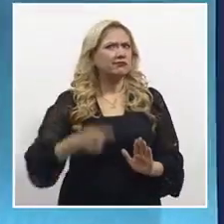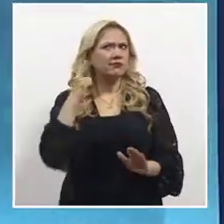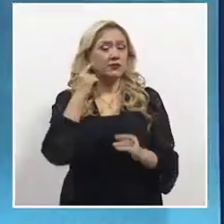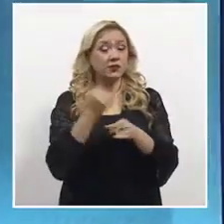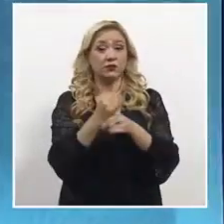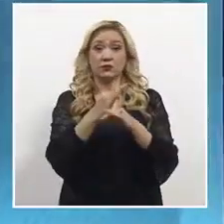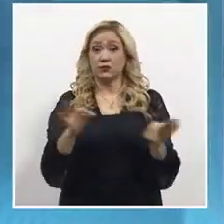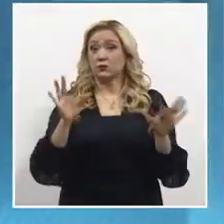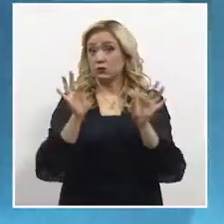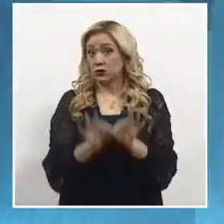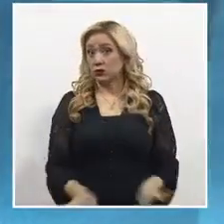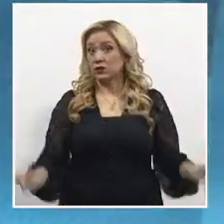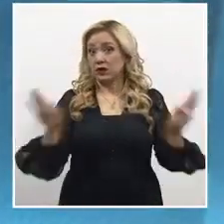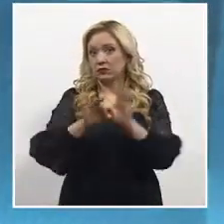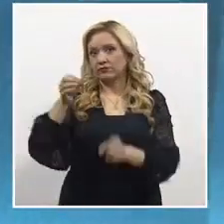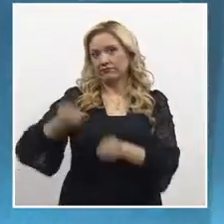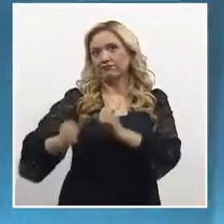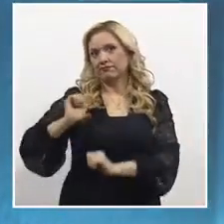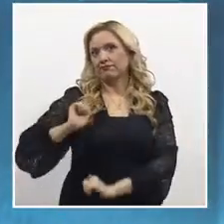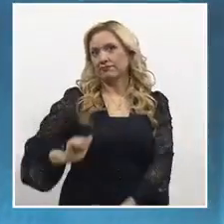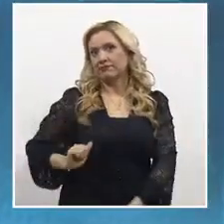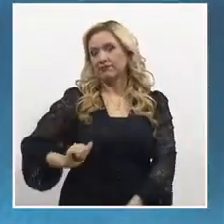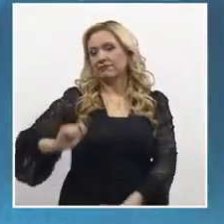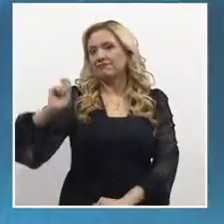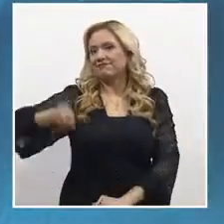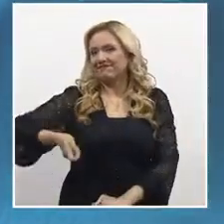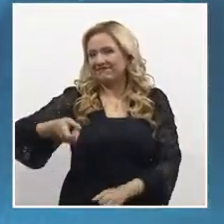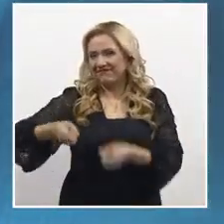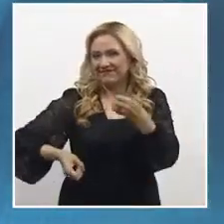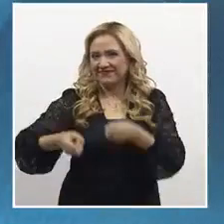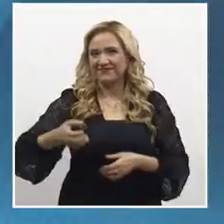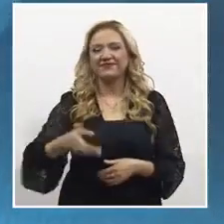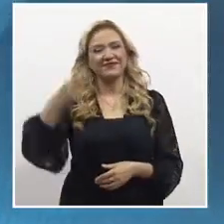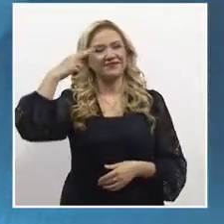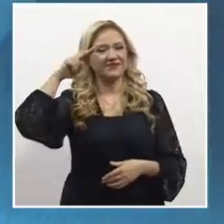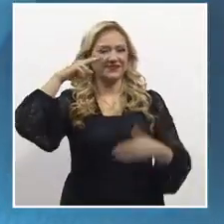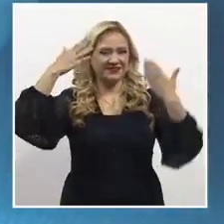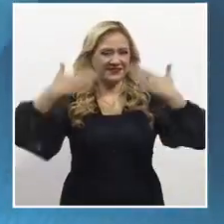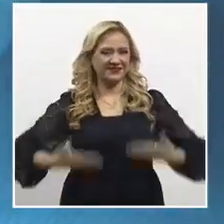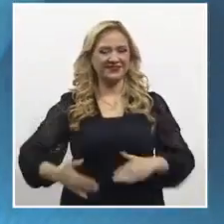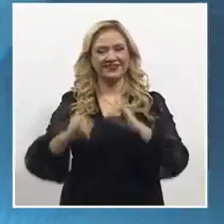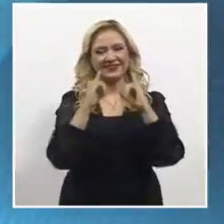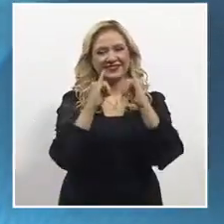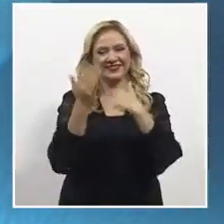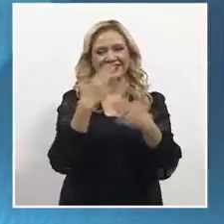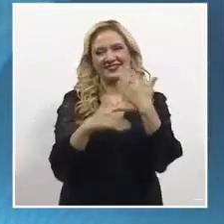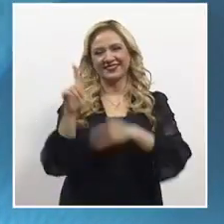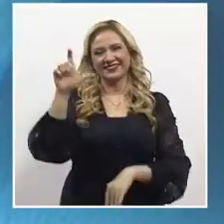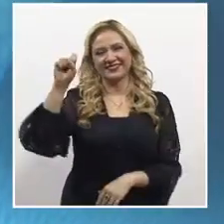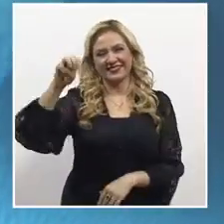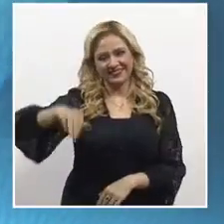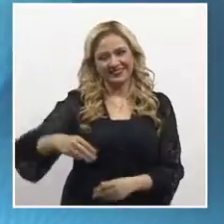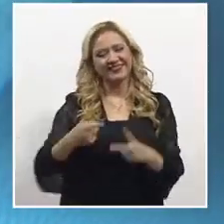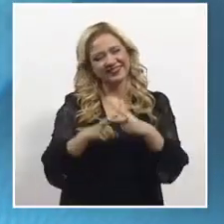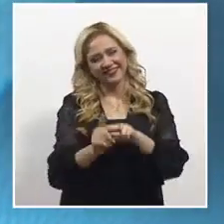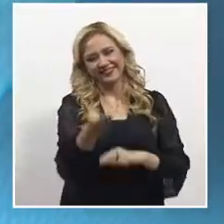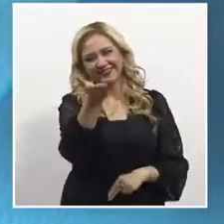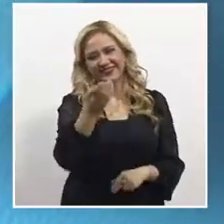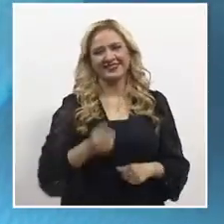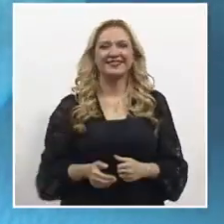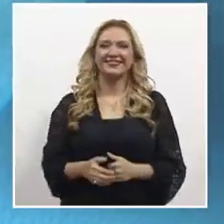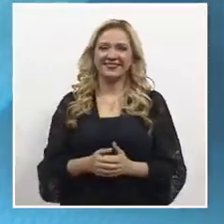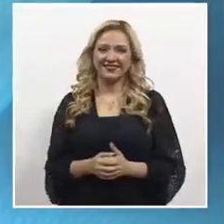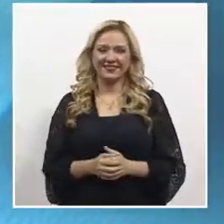más reciente del Poder Judicial de la Federación. Saludo a mi compañera Nidia Díaz en la interpretación en lengua de señas mexicana. Comenzamos.